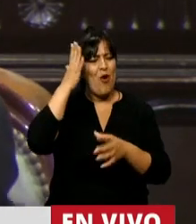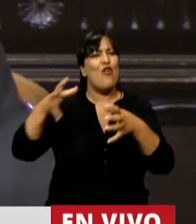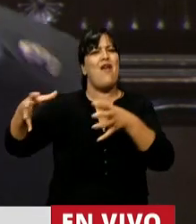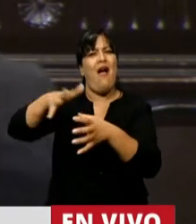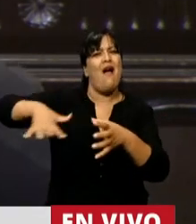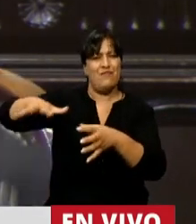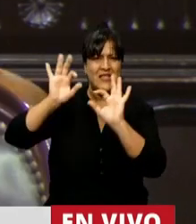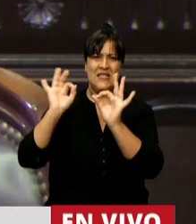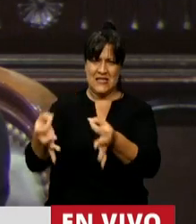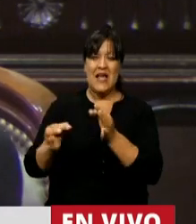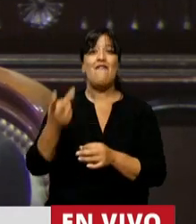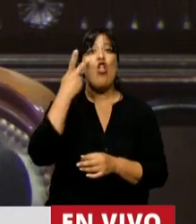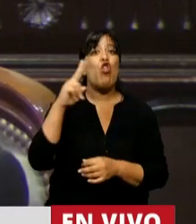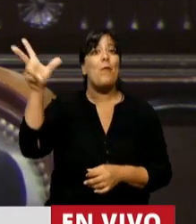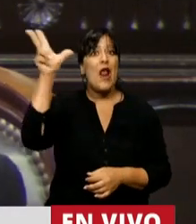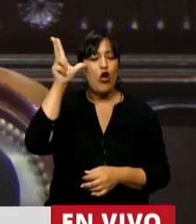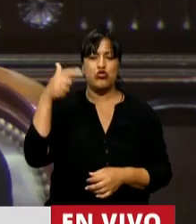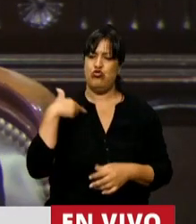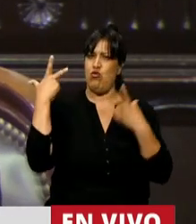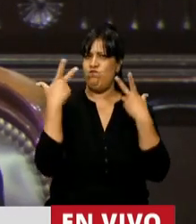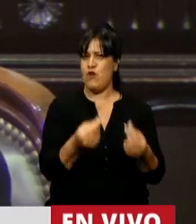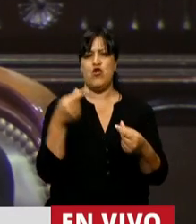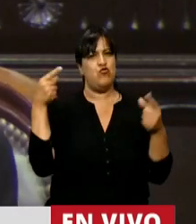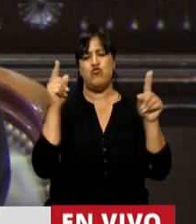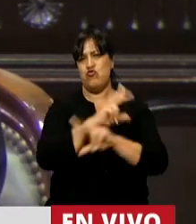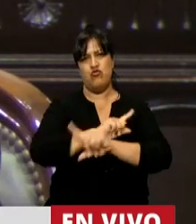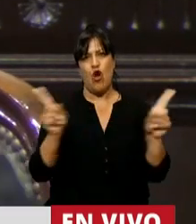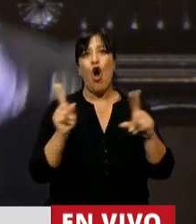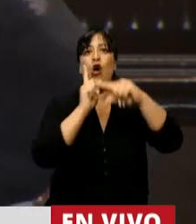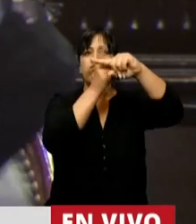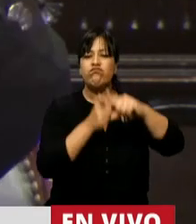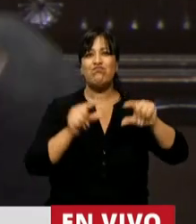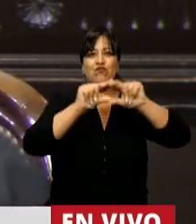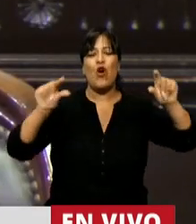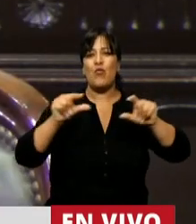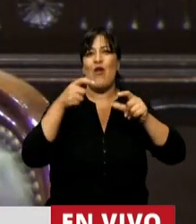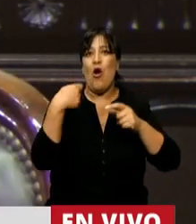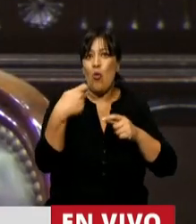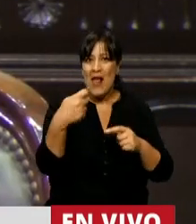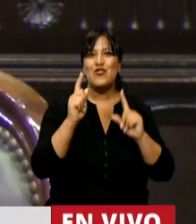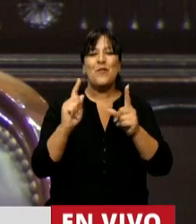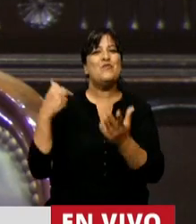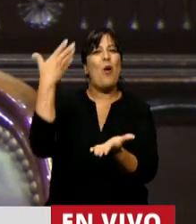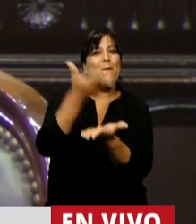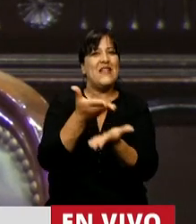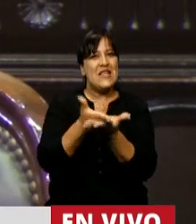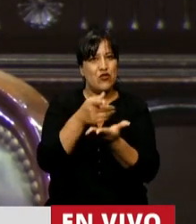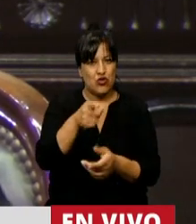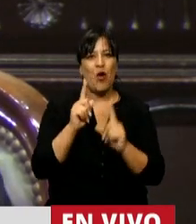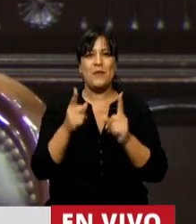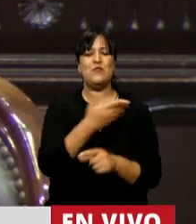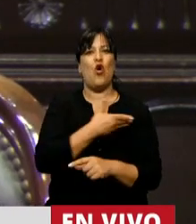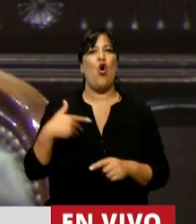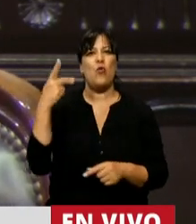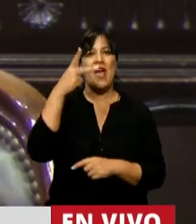colectiva. En el 2008 yo me opuse a la fórmula jubilatoria que presentaba el